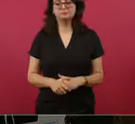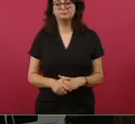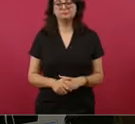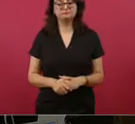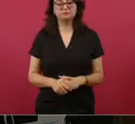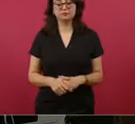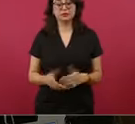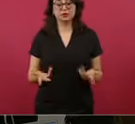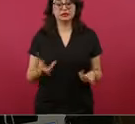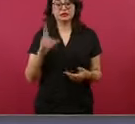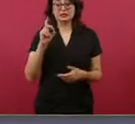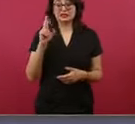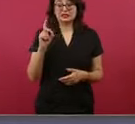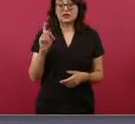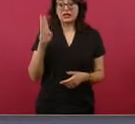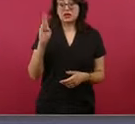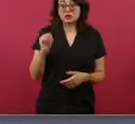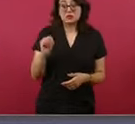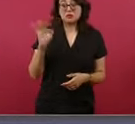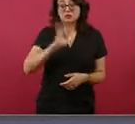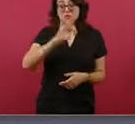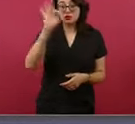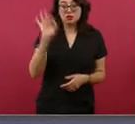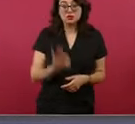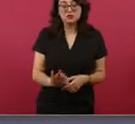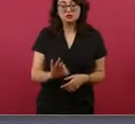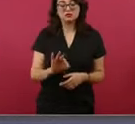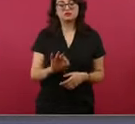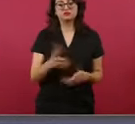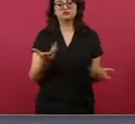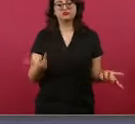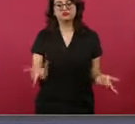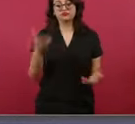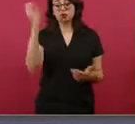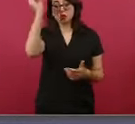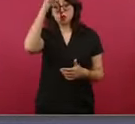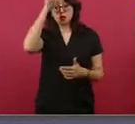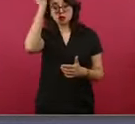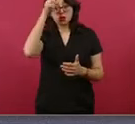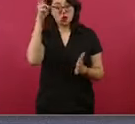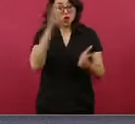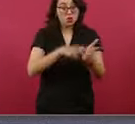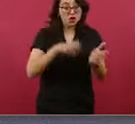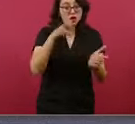esta opinión. Y esto, ¿quién